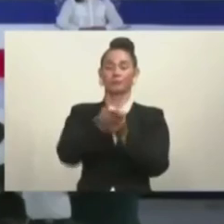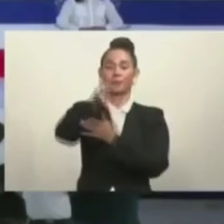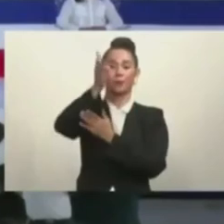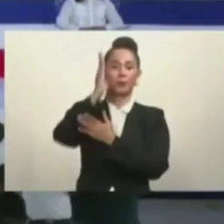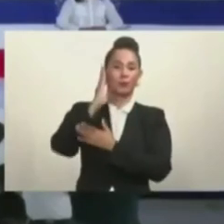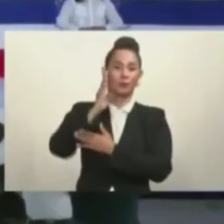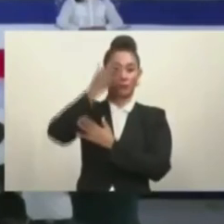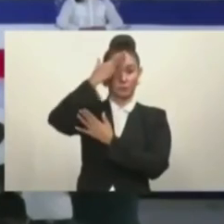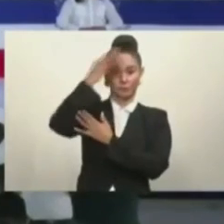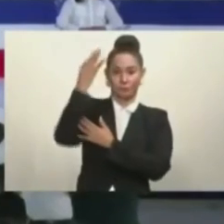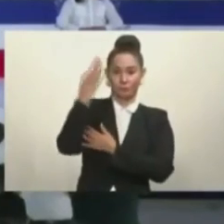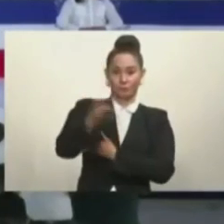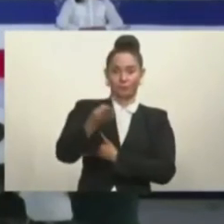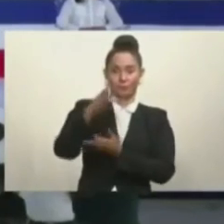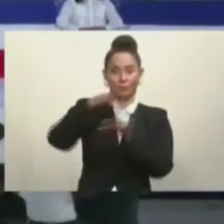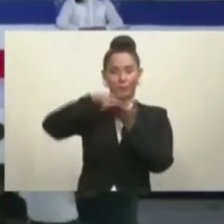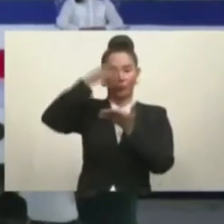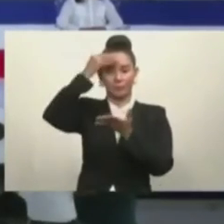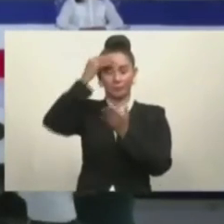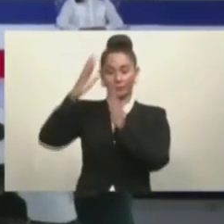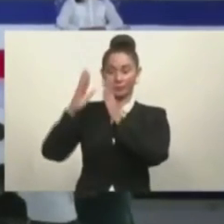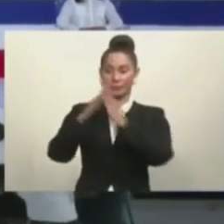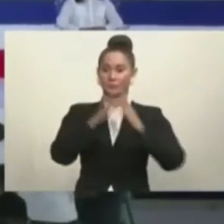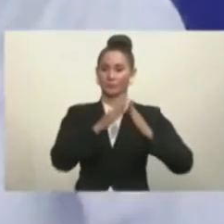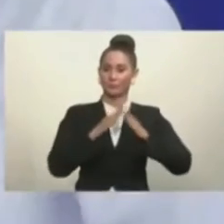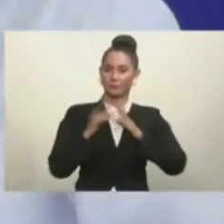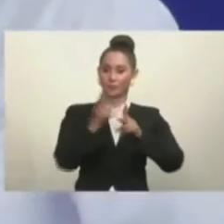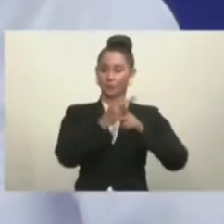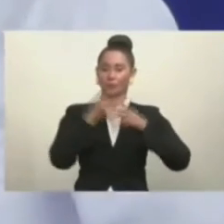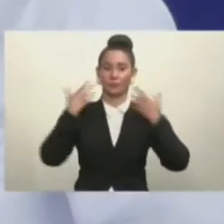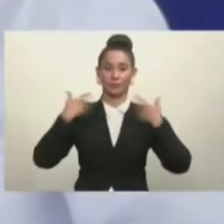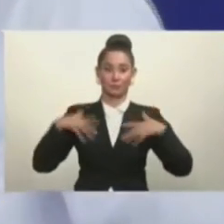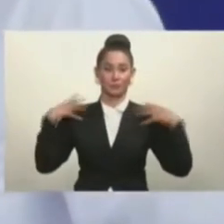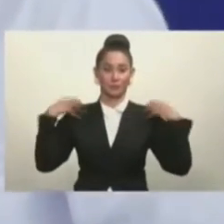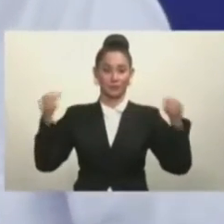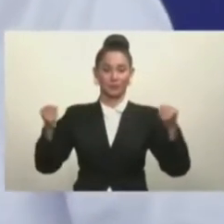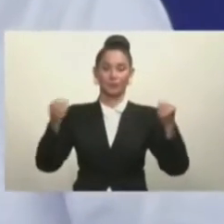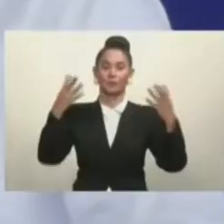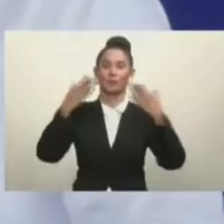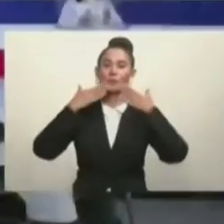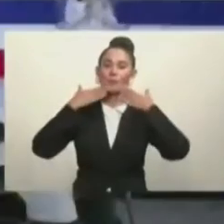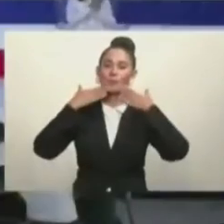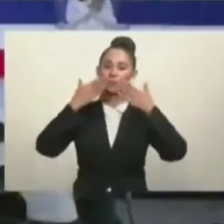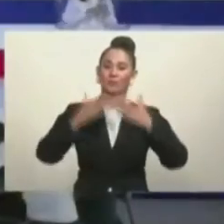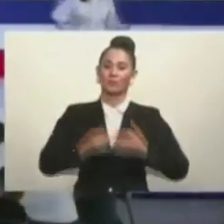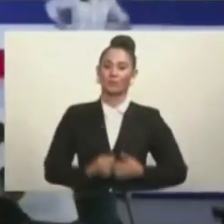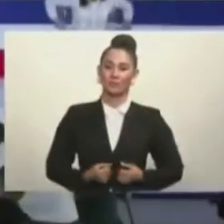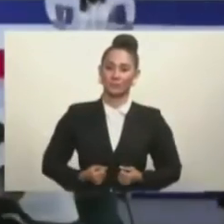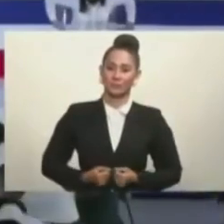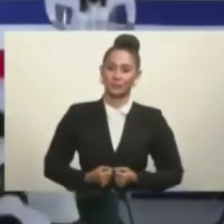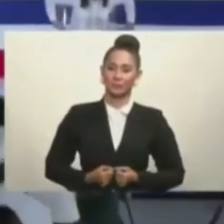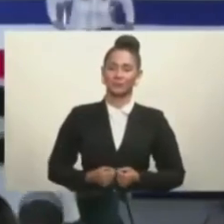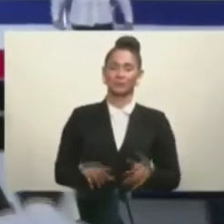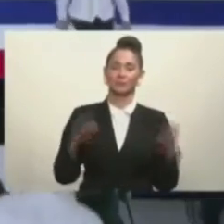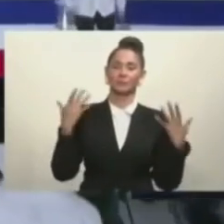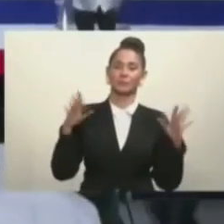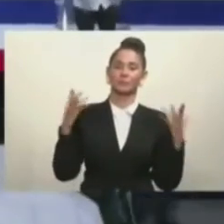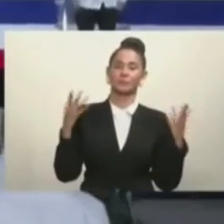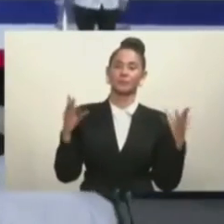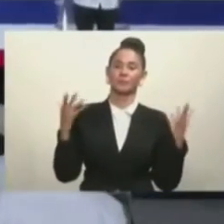miren esa que está al final la aguante la de la dp y